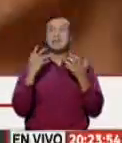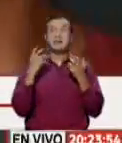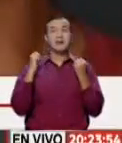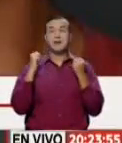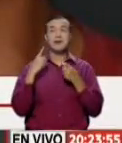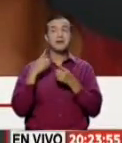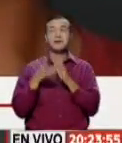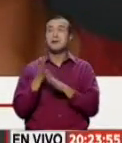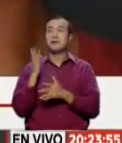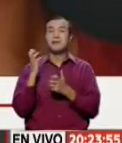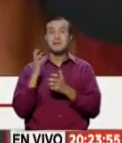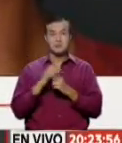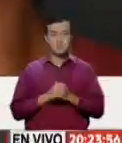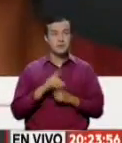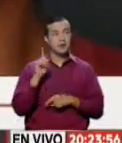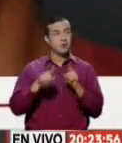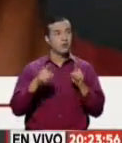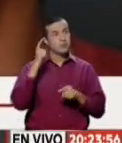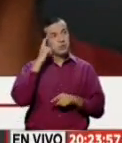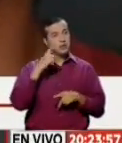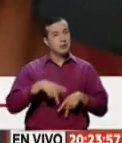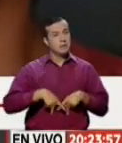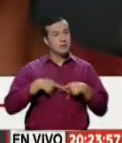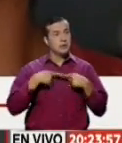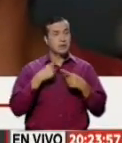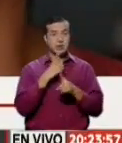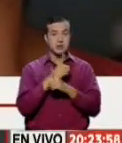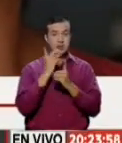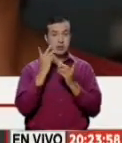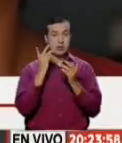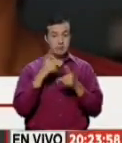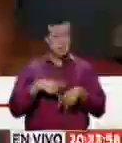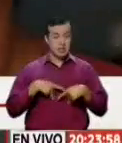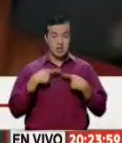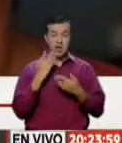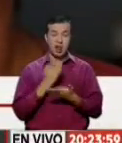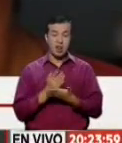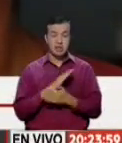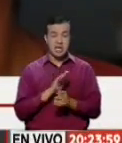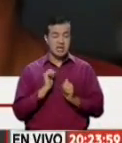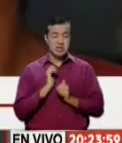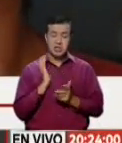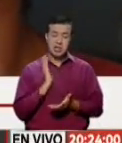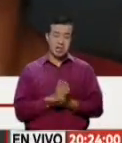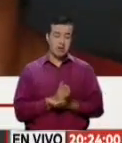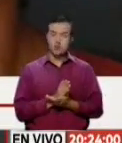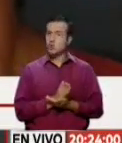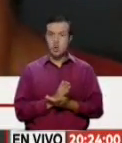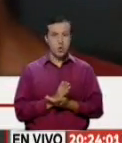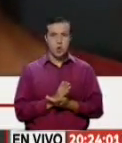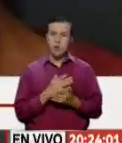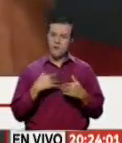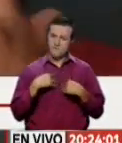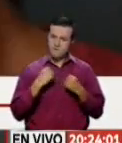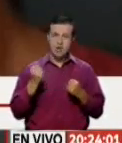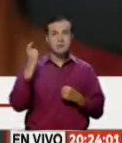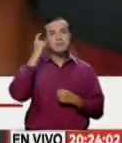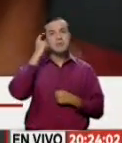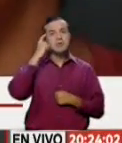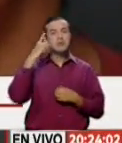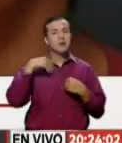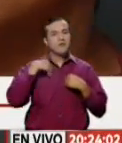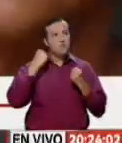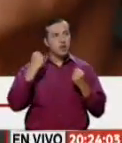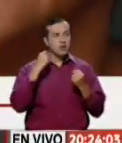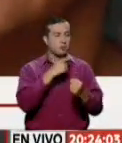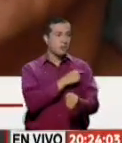regresar. Uno piensa que la vida se termina con una discapacidad, pero en la verdadera fuerza está en la mente, no